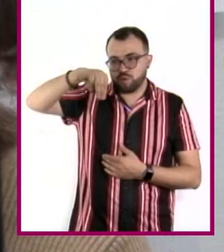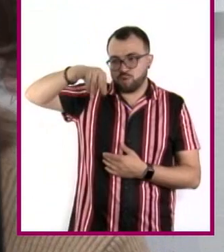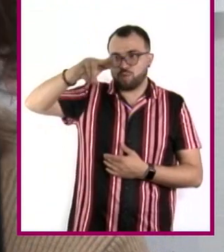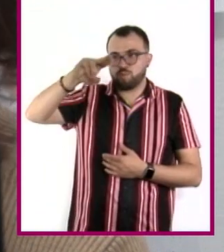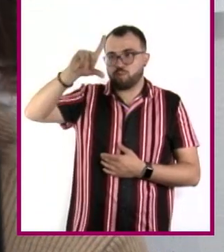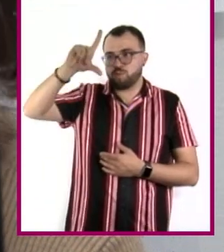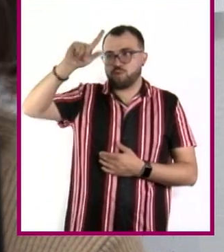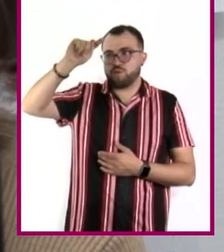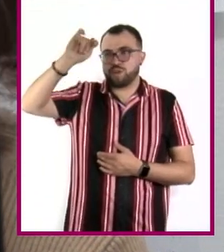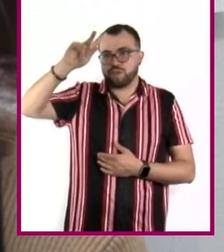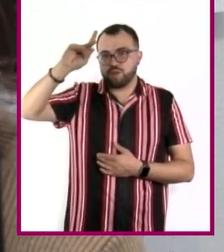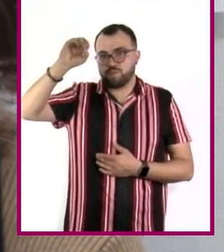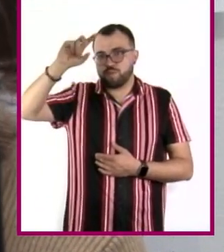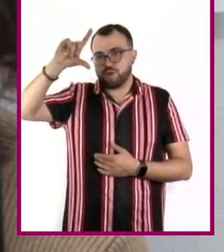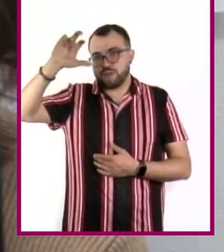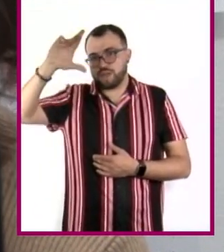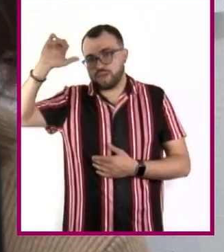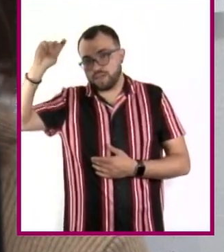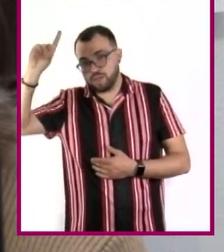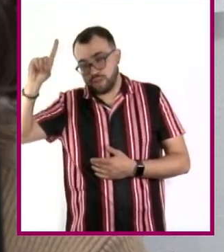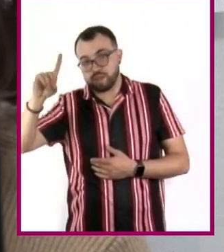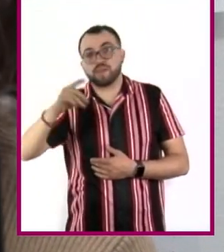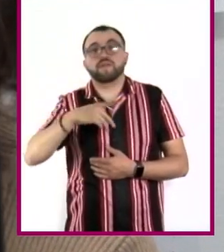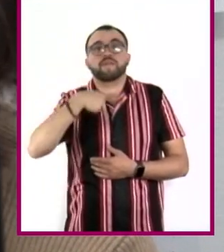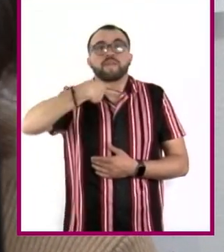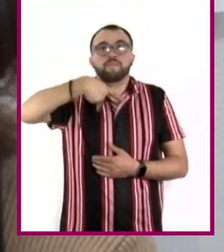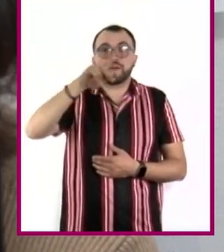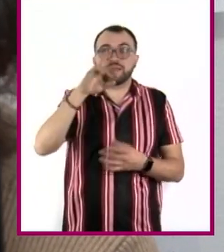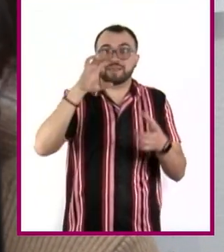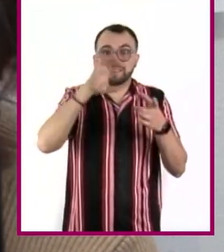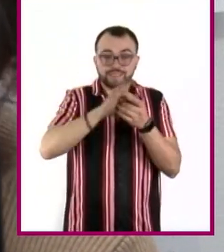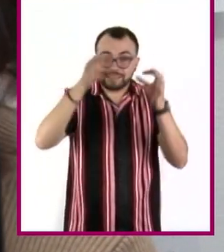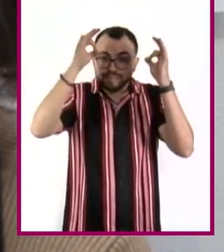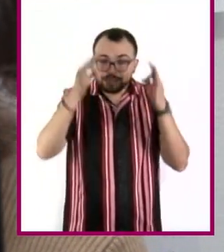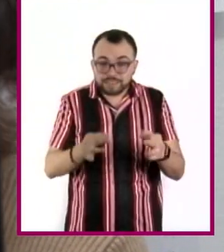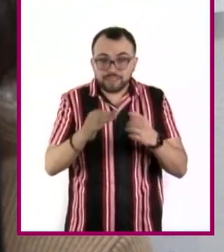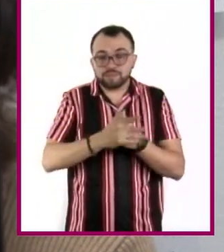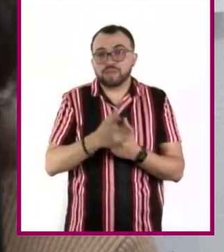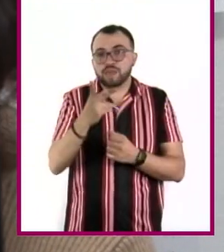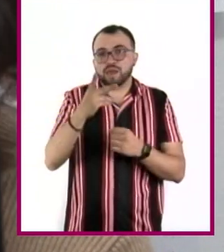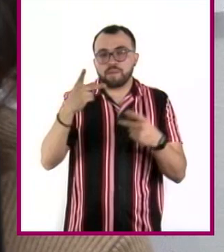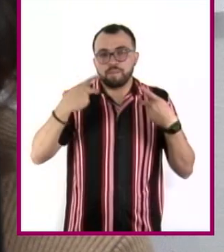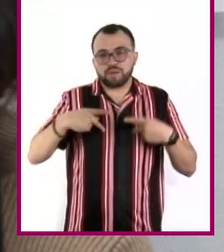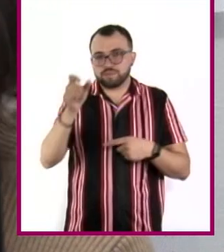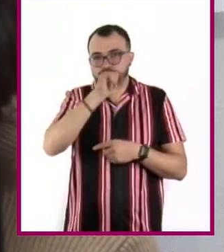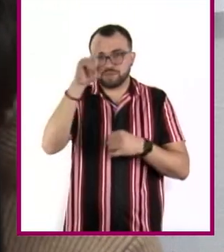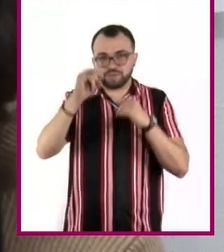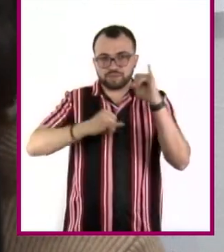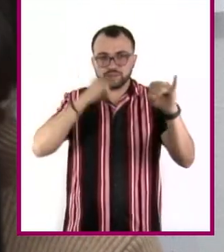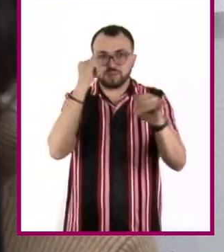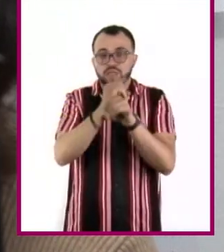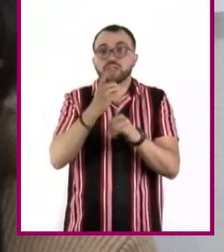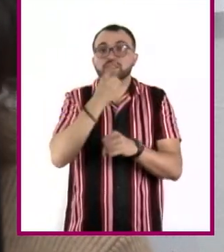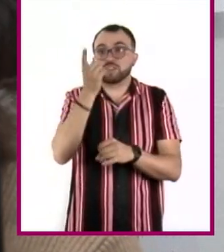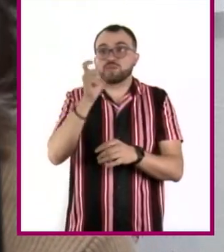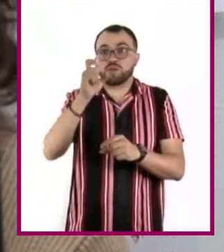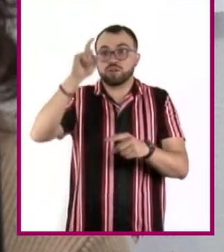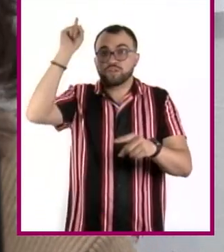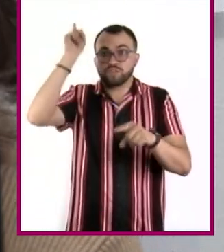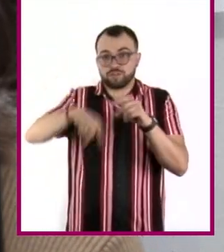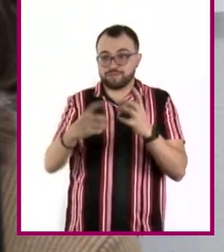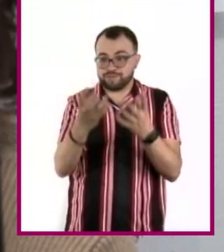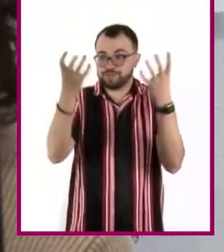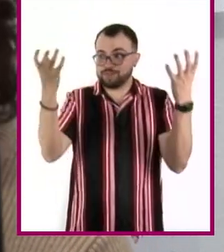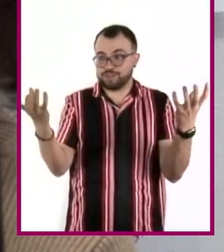esto, los especialistas en relaciones internacionales concuerdan en que la bipolaridad desapareció con la caída de la Unión Soviética y